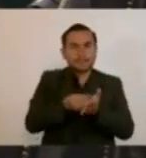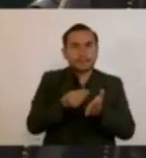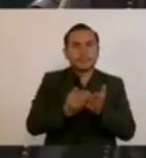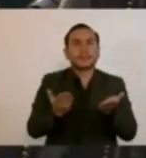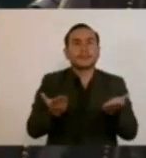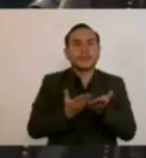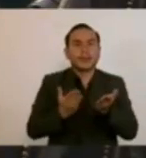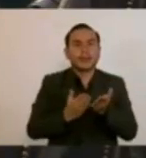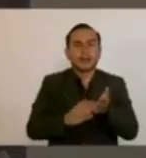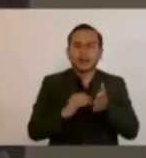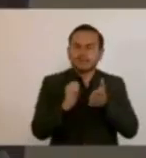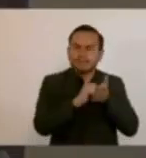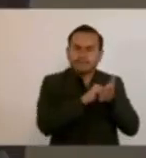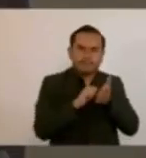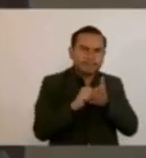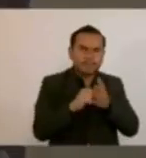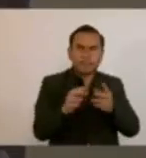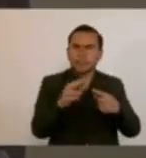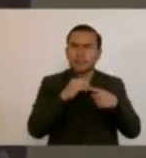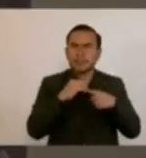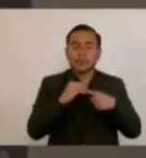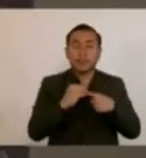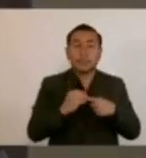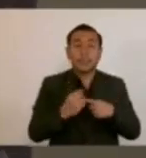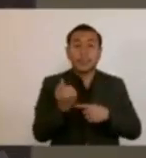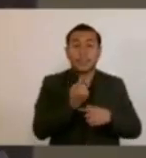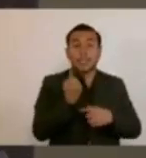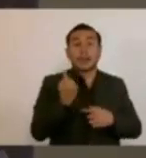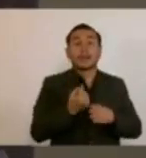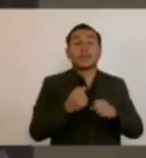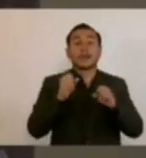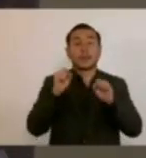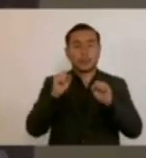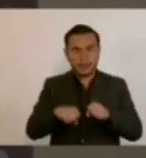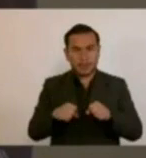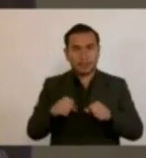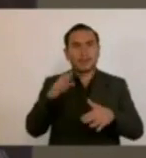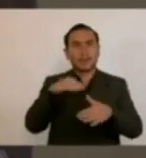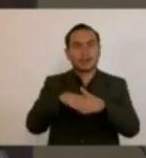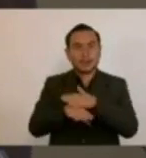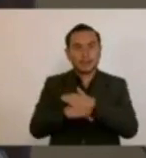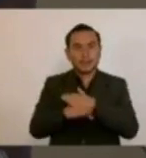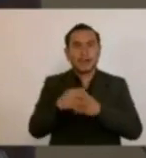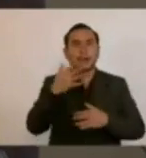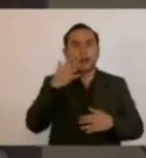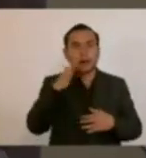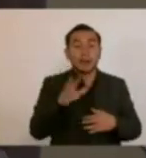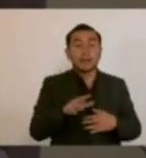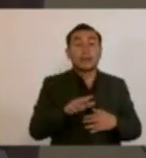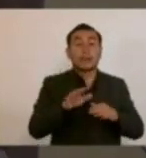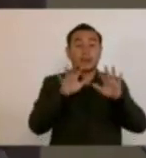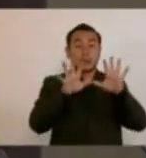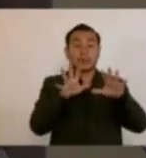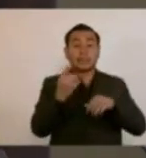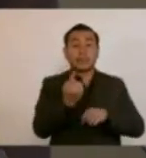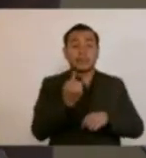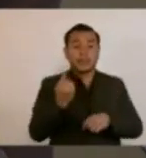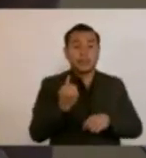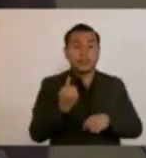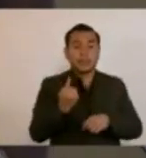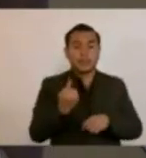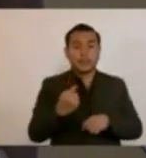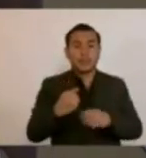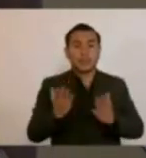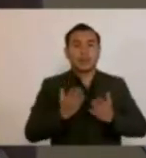hacer gestiones especiales para que esas personas puedan entrar, ojo, solo el conductor. No puede, traigo 10 personas para que me ayuden a descargar. No, aquí